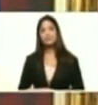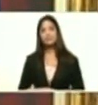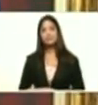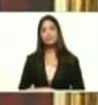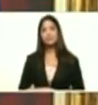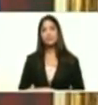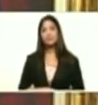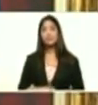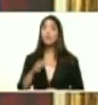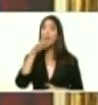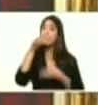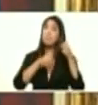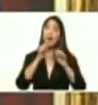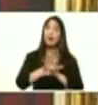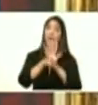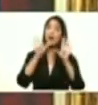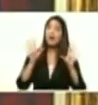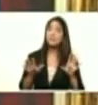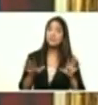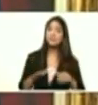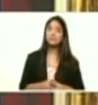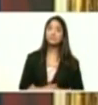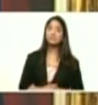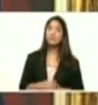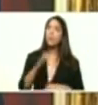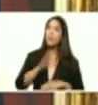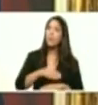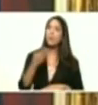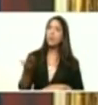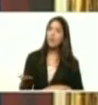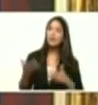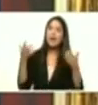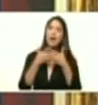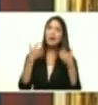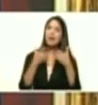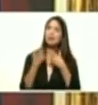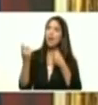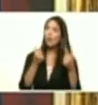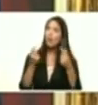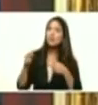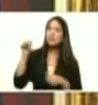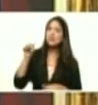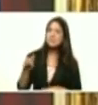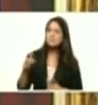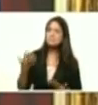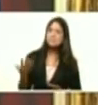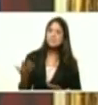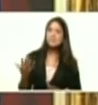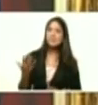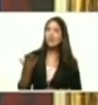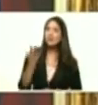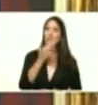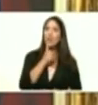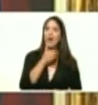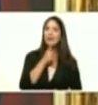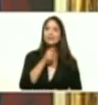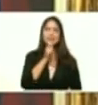yo creo que hoy, más claro, hablar de esto, ¿verdad? porque de alguna manera, la guerra económica, en esta modalidad, no tiene cara,